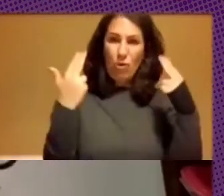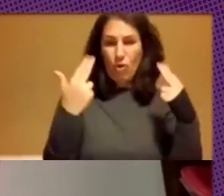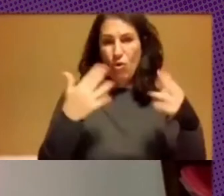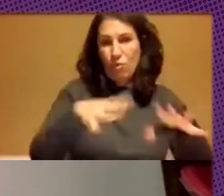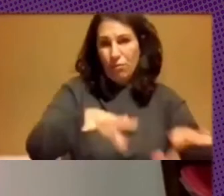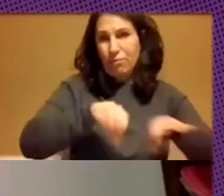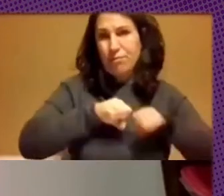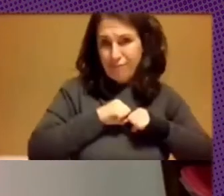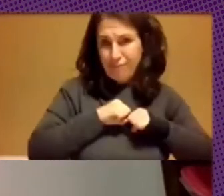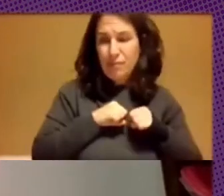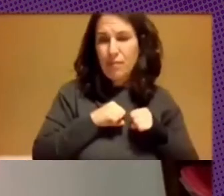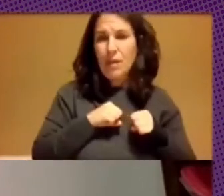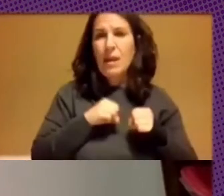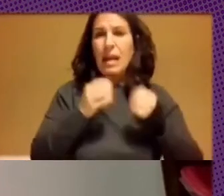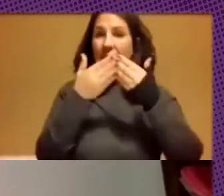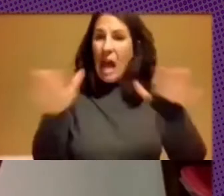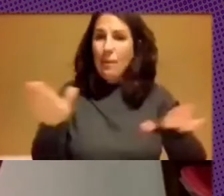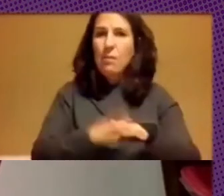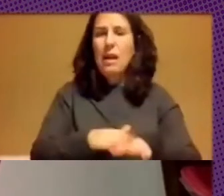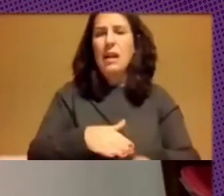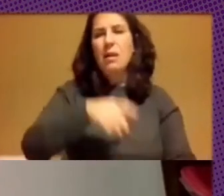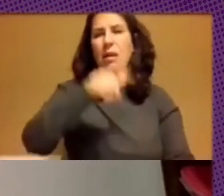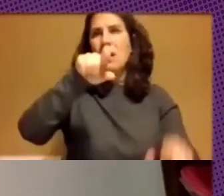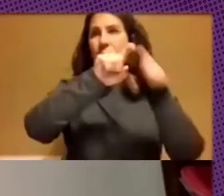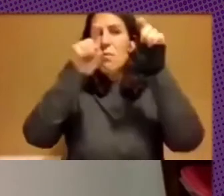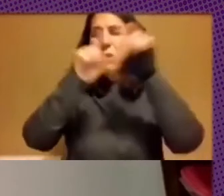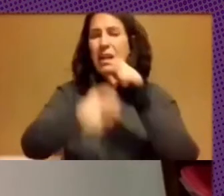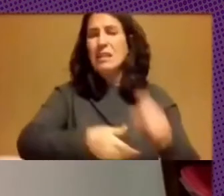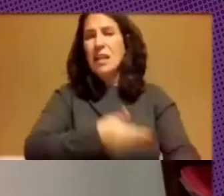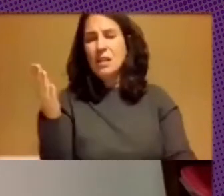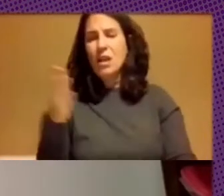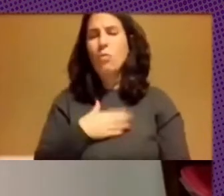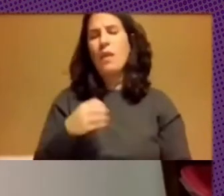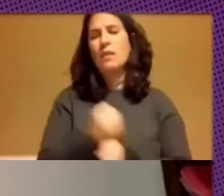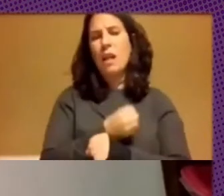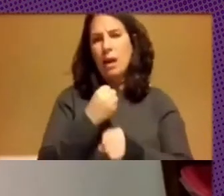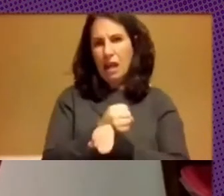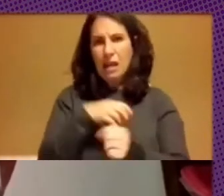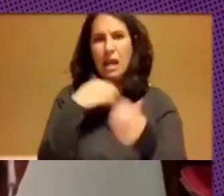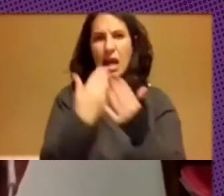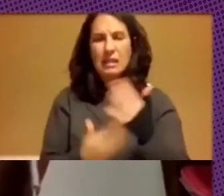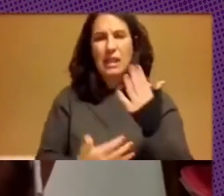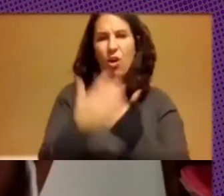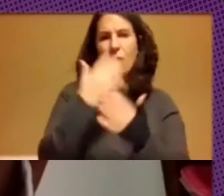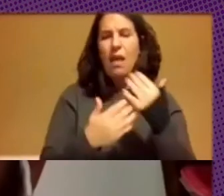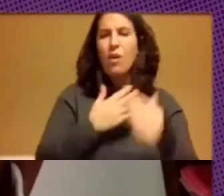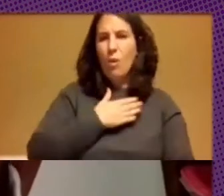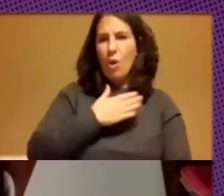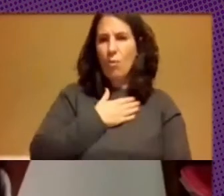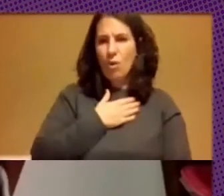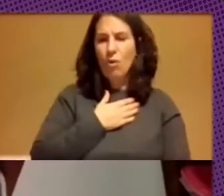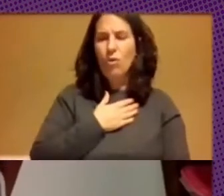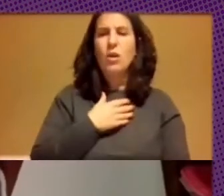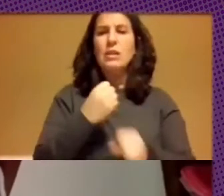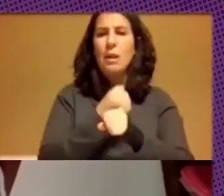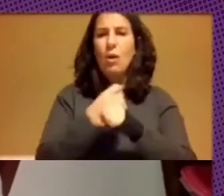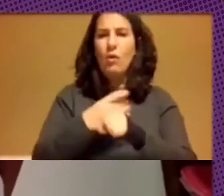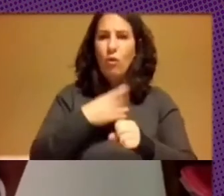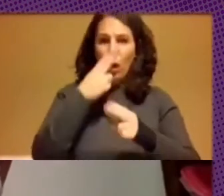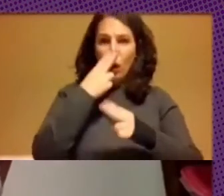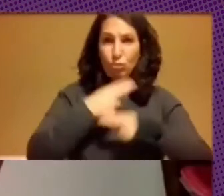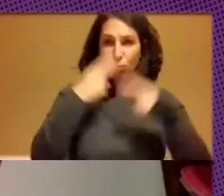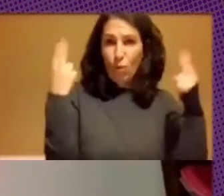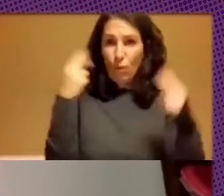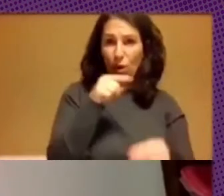y lo que hace es eso, es abrir la cancha para que un montón de empresas puedan trabajar, inclusive combinado con fuerza propia de trabajo de funcionarios públicos, que son